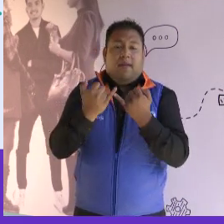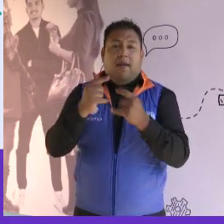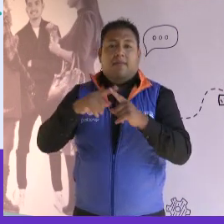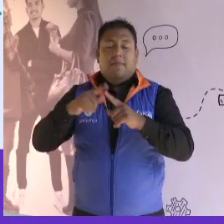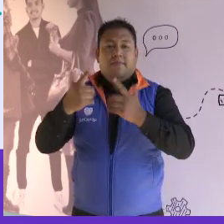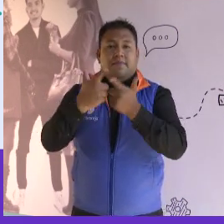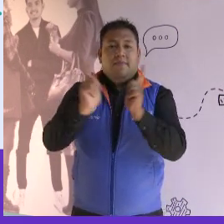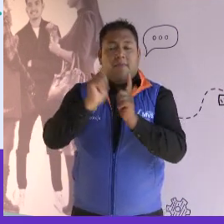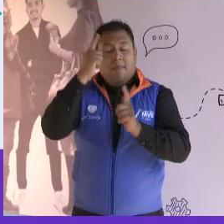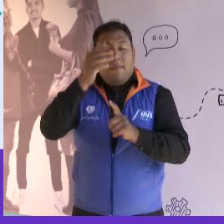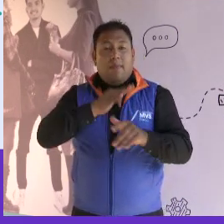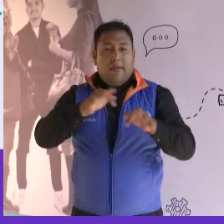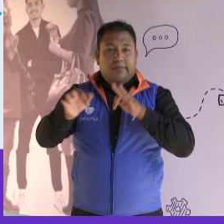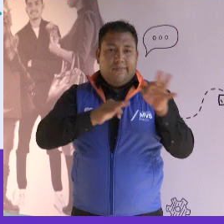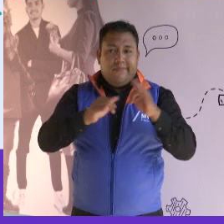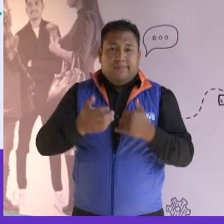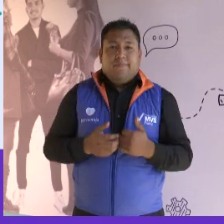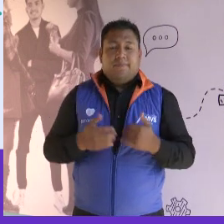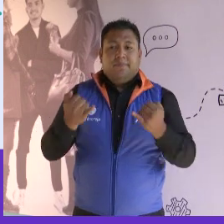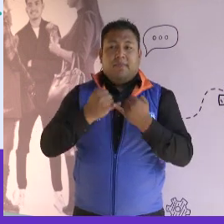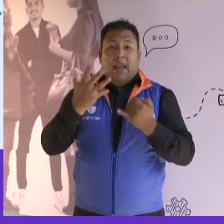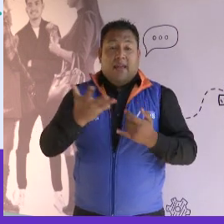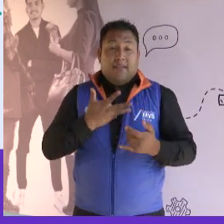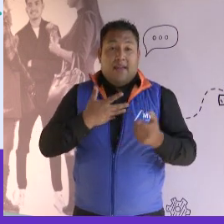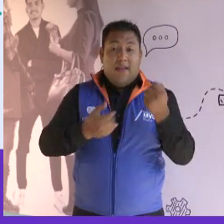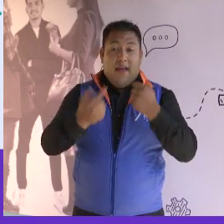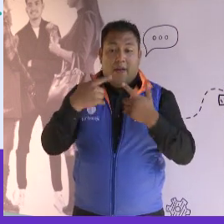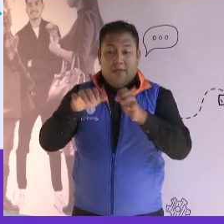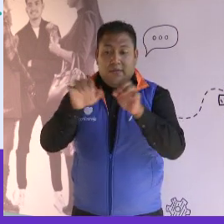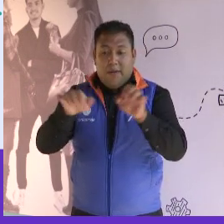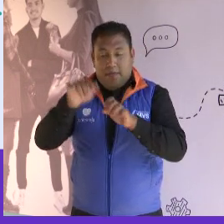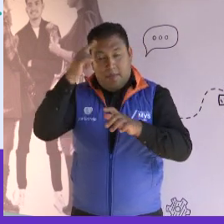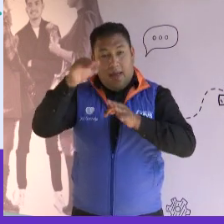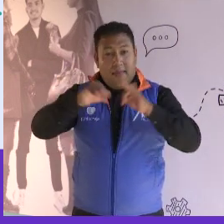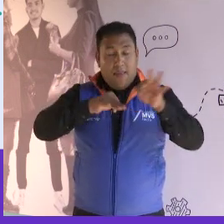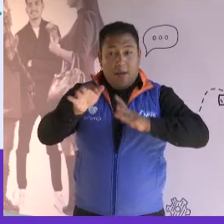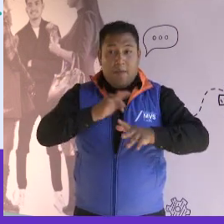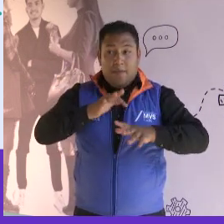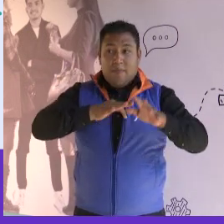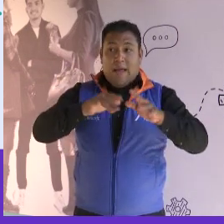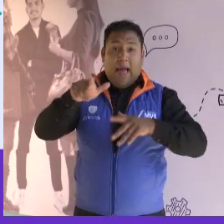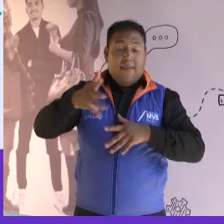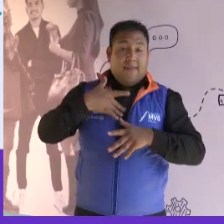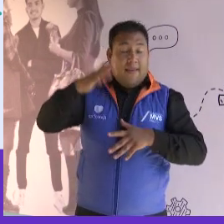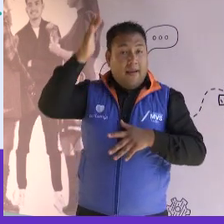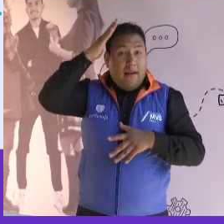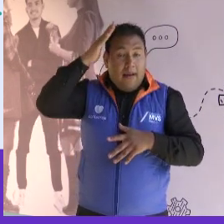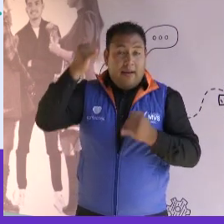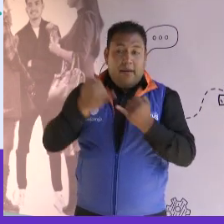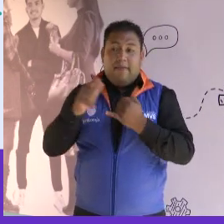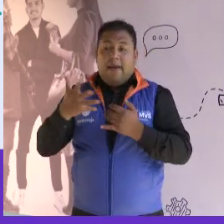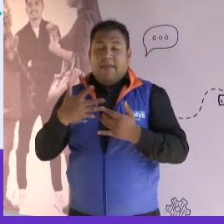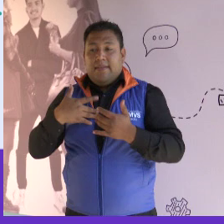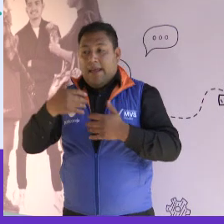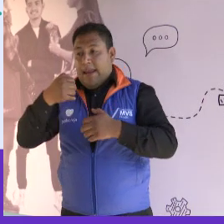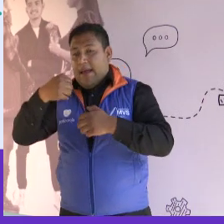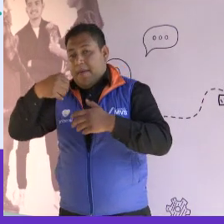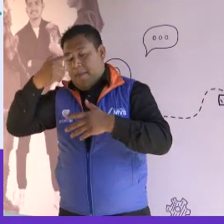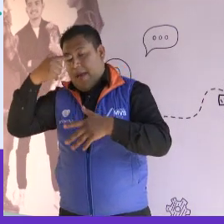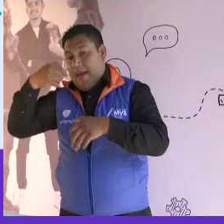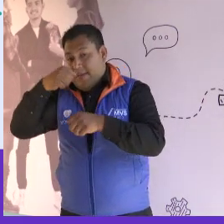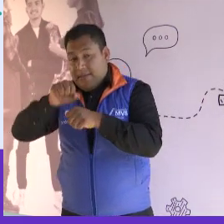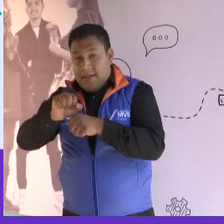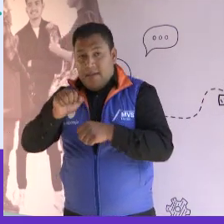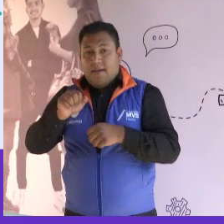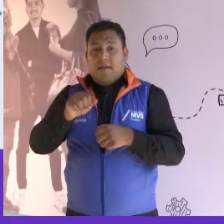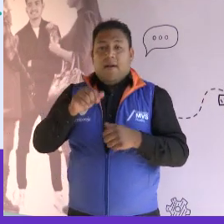líderes de esos grupos de trabajo, y tenemos una secretaría técnica, ¿no? Tenemos a una persona que nos ayuda a coordinarnos e invertimos